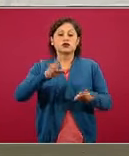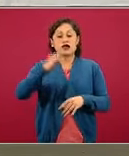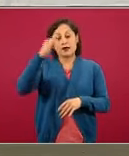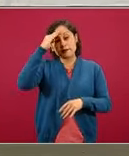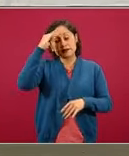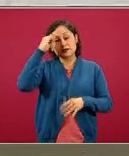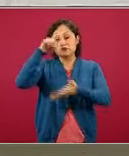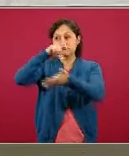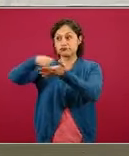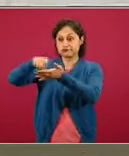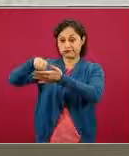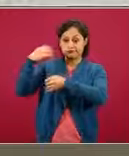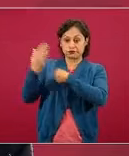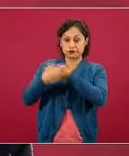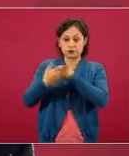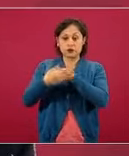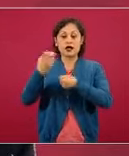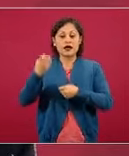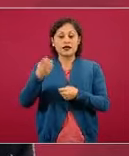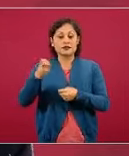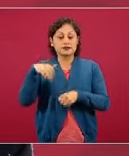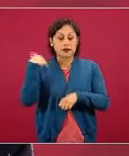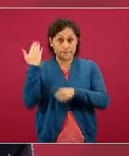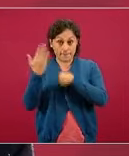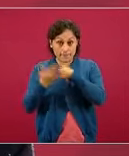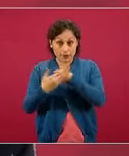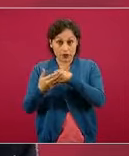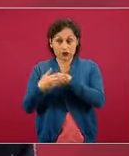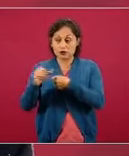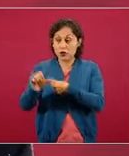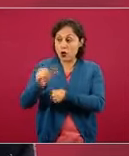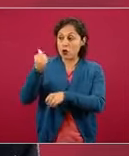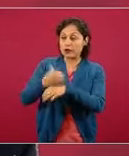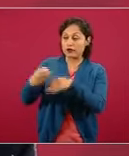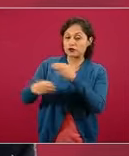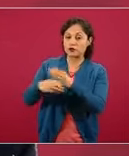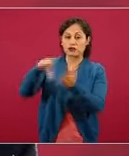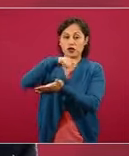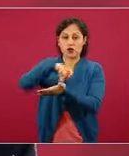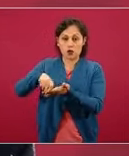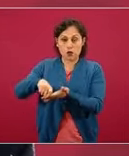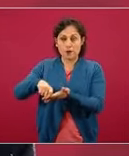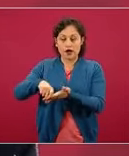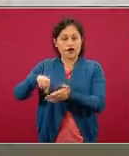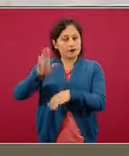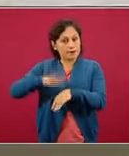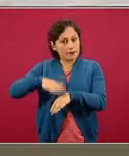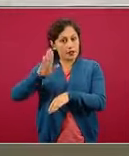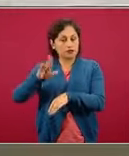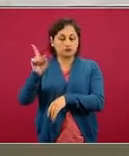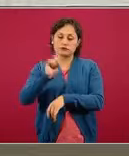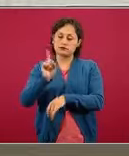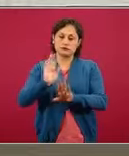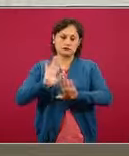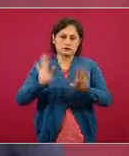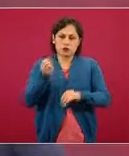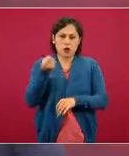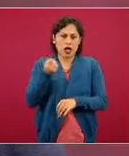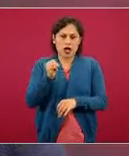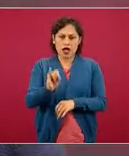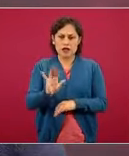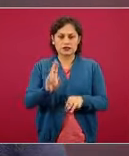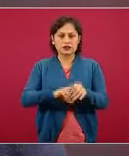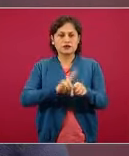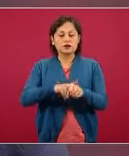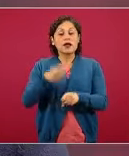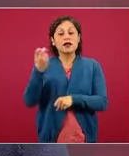no requieren de un equipo anexo, es decir, que no hay que comprar o adquirir un equipo para realizar la lectura, sino